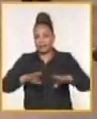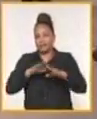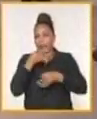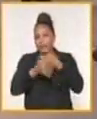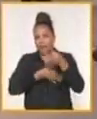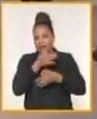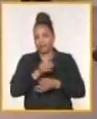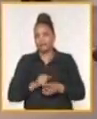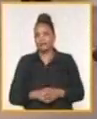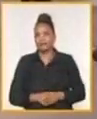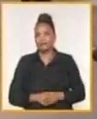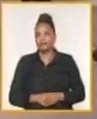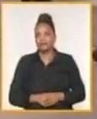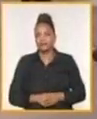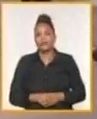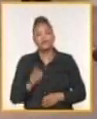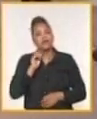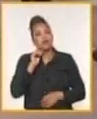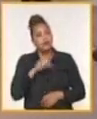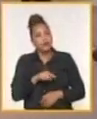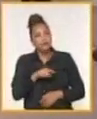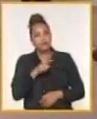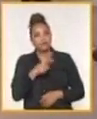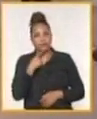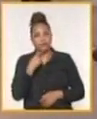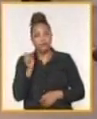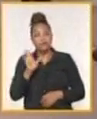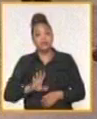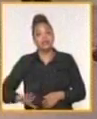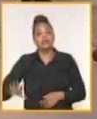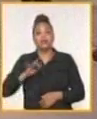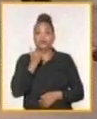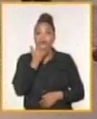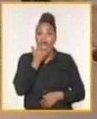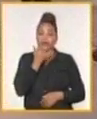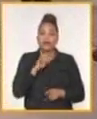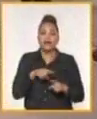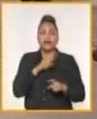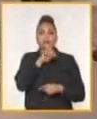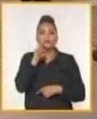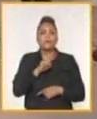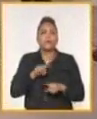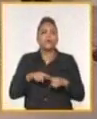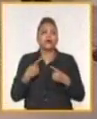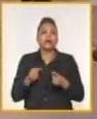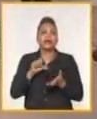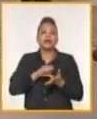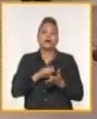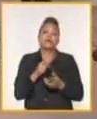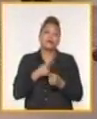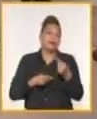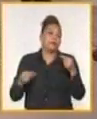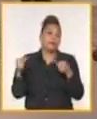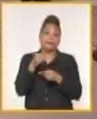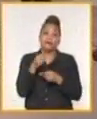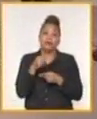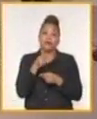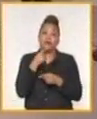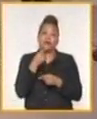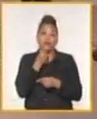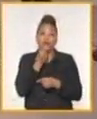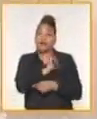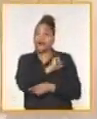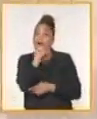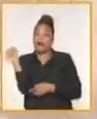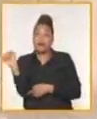quieren que lo reconozcan. Tú sabes todo lo que le debe Europa a eso. Entonces, ¿por qué Irán? Porque es el principal desafío, porque es el que no pueden vencer,